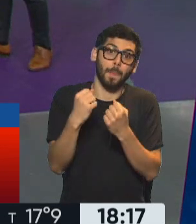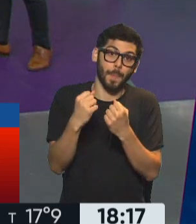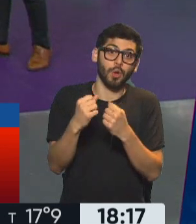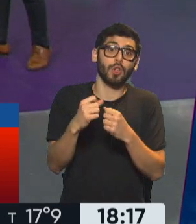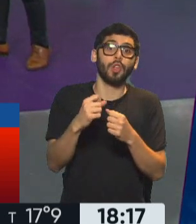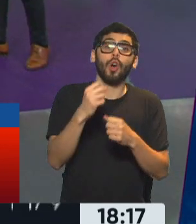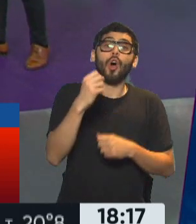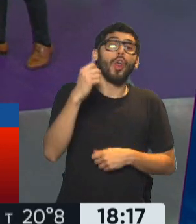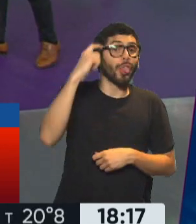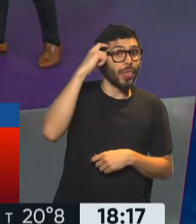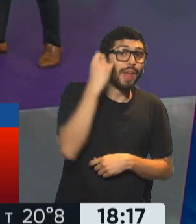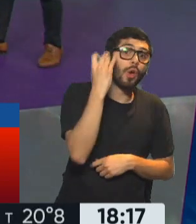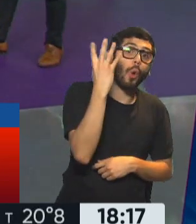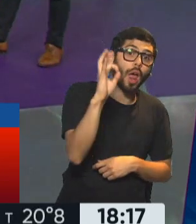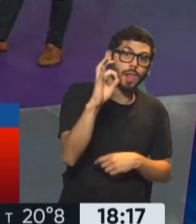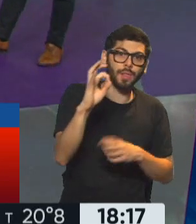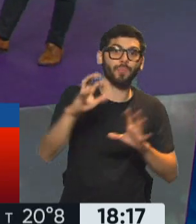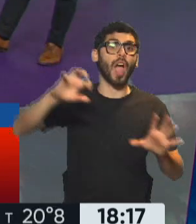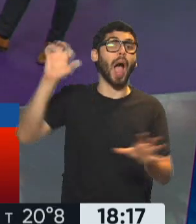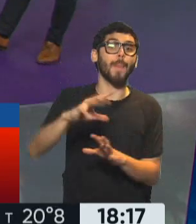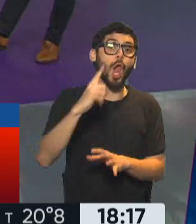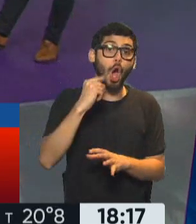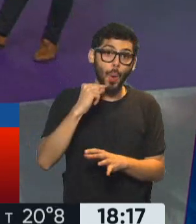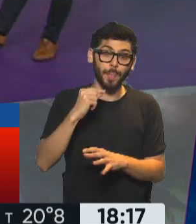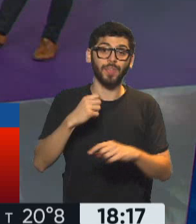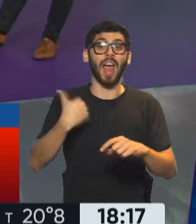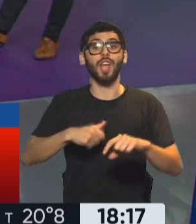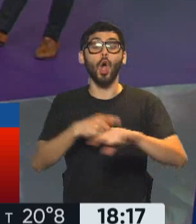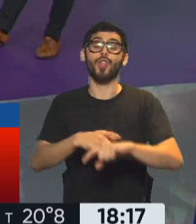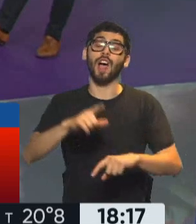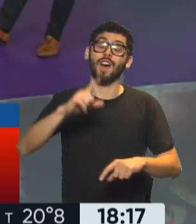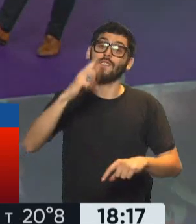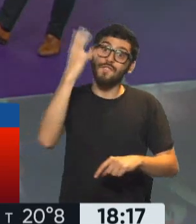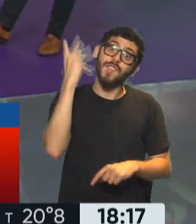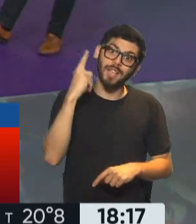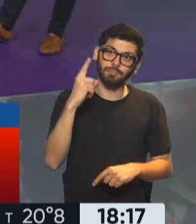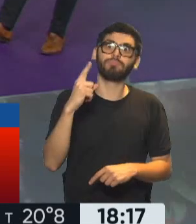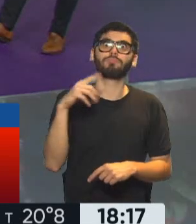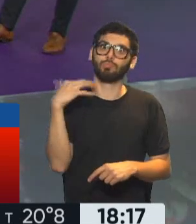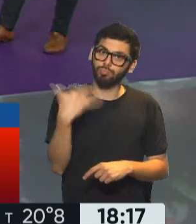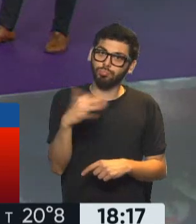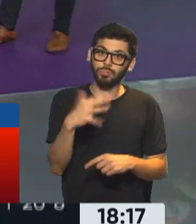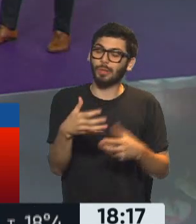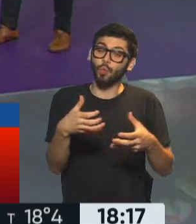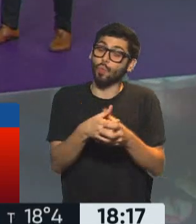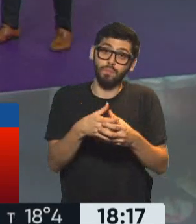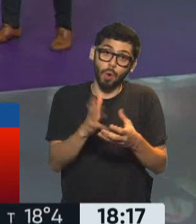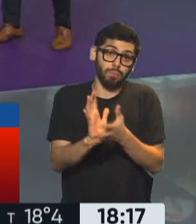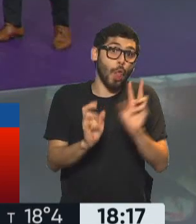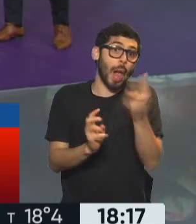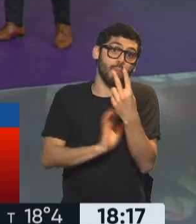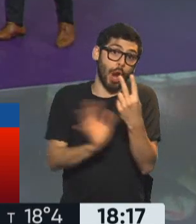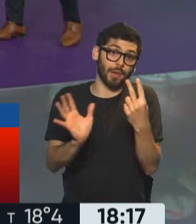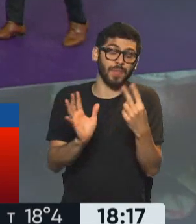handball masculino tremendo grupo latina francia si el canvas tiene el grupo de la muerte 22